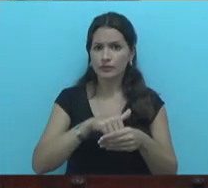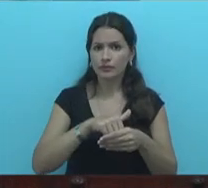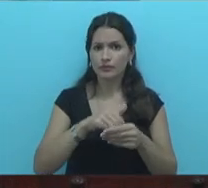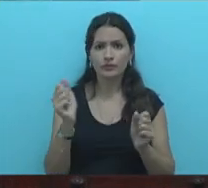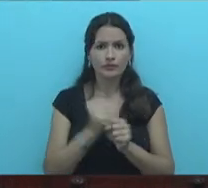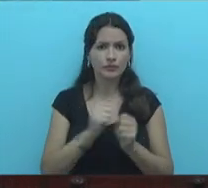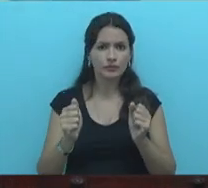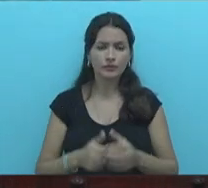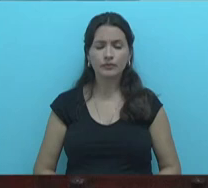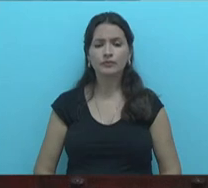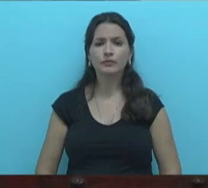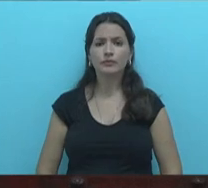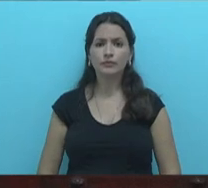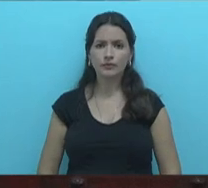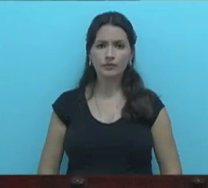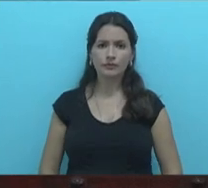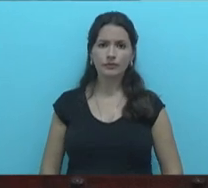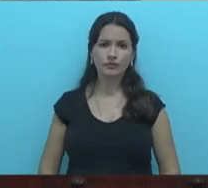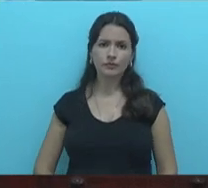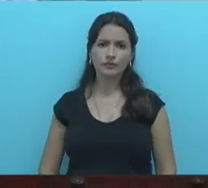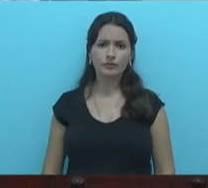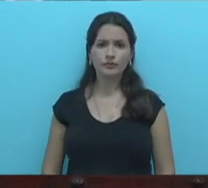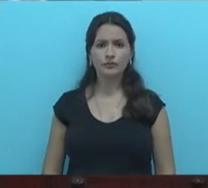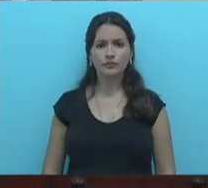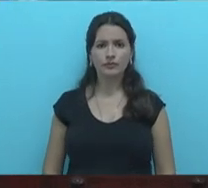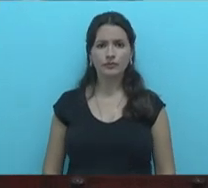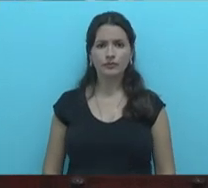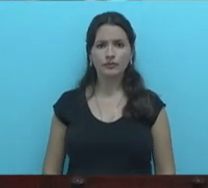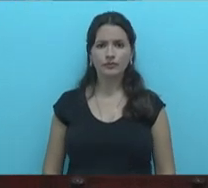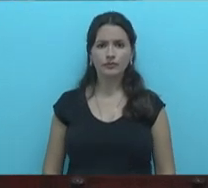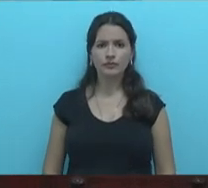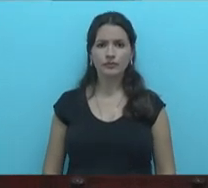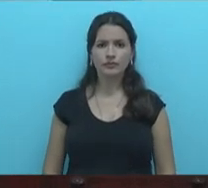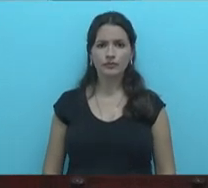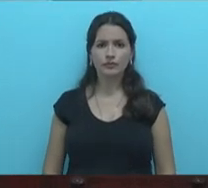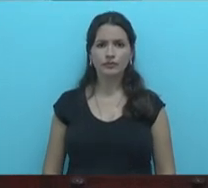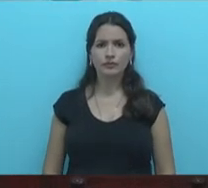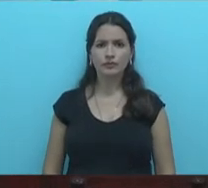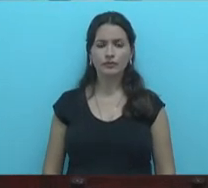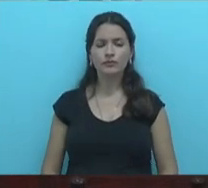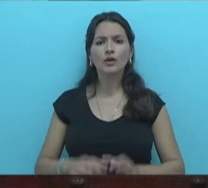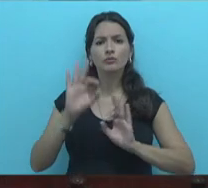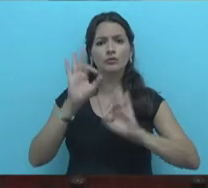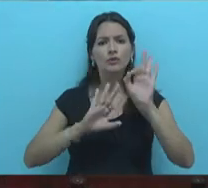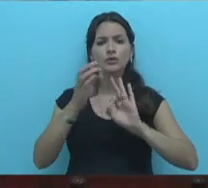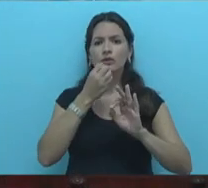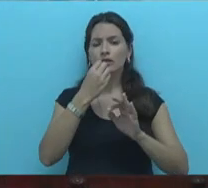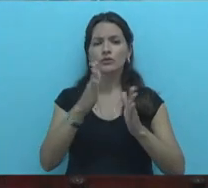aprobado. Proyecto de declaración,